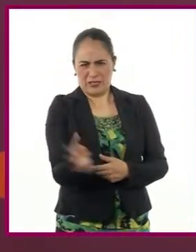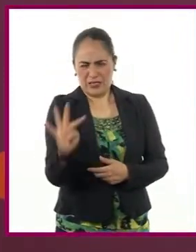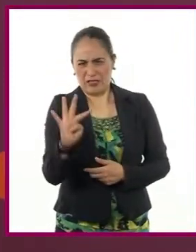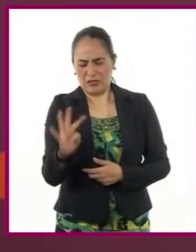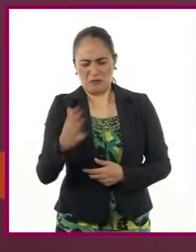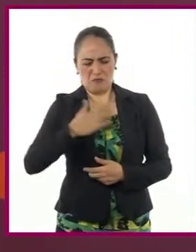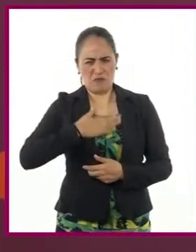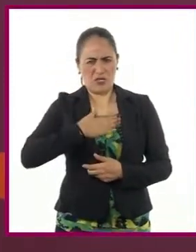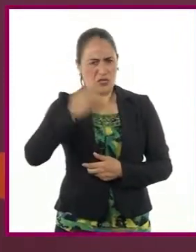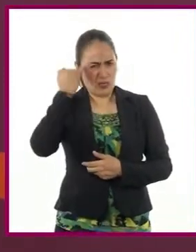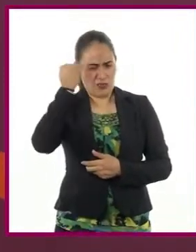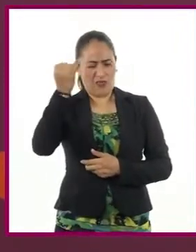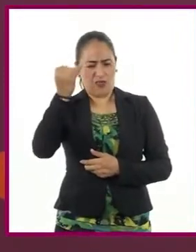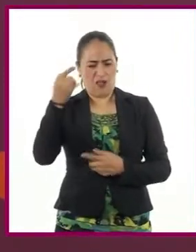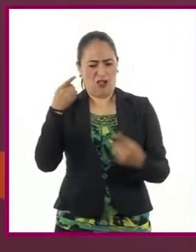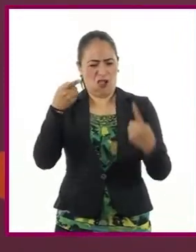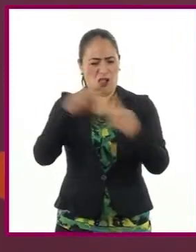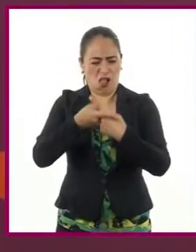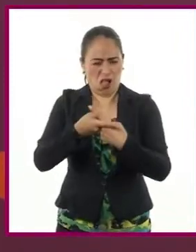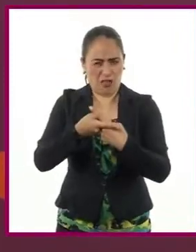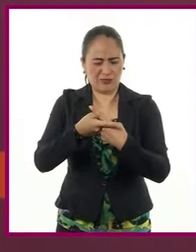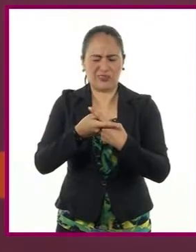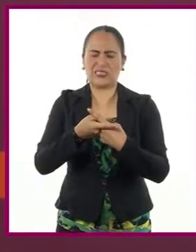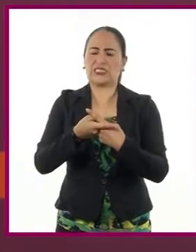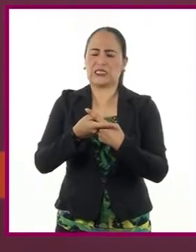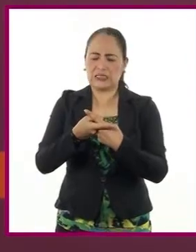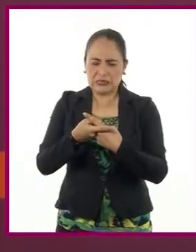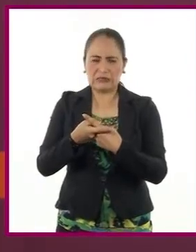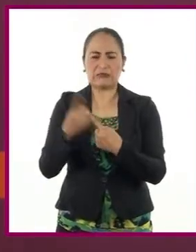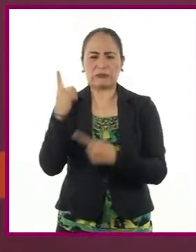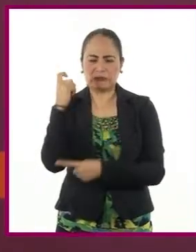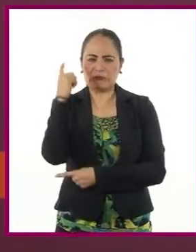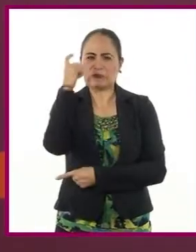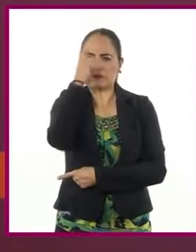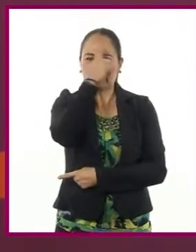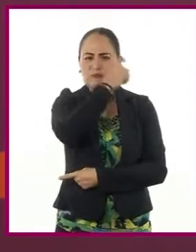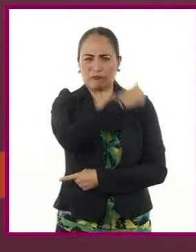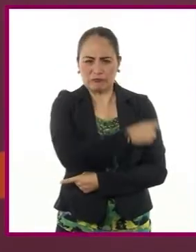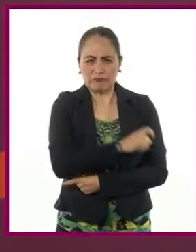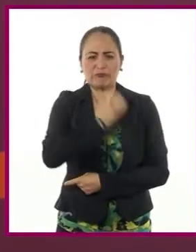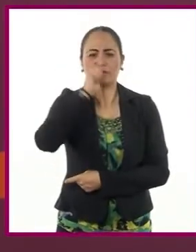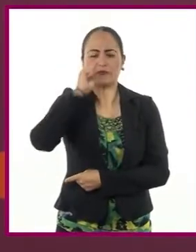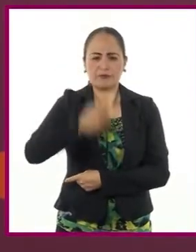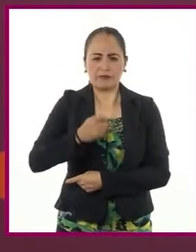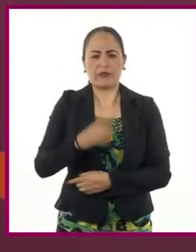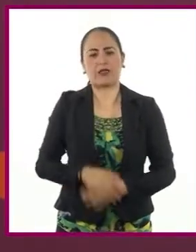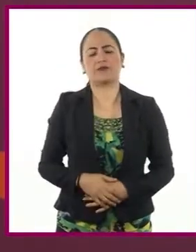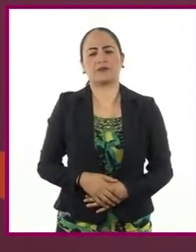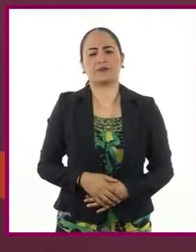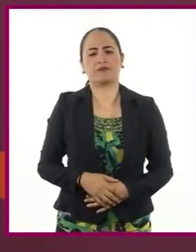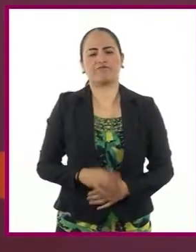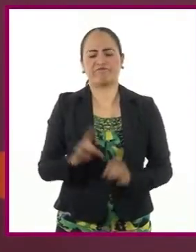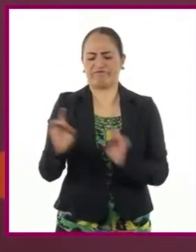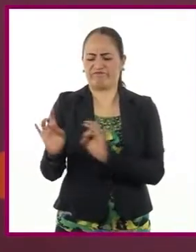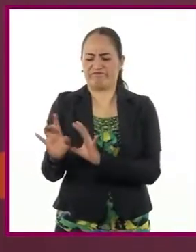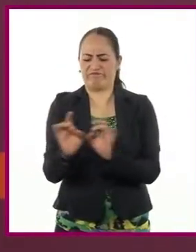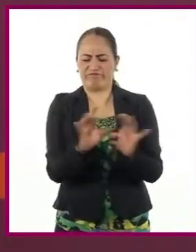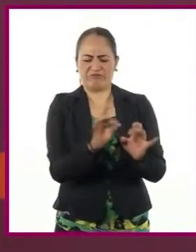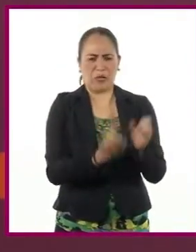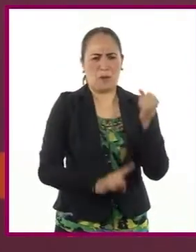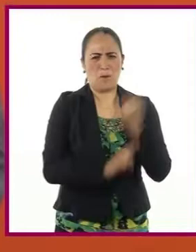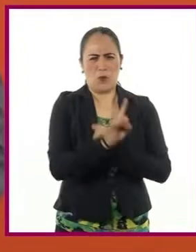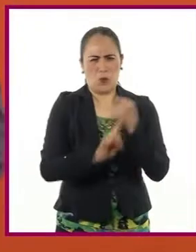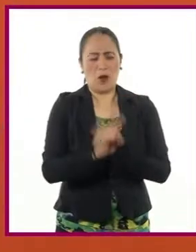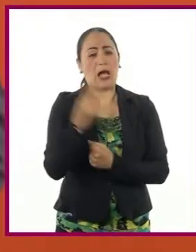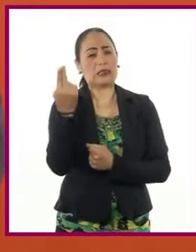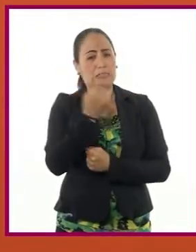las nuestras, surge uno de los retos más importantes, que es enfrentar y solucionar los conflictos que se